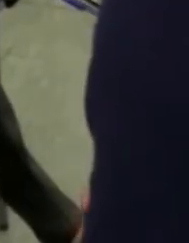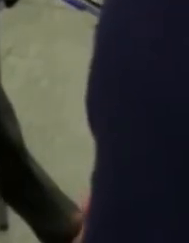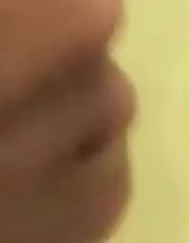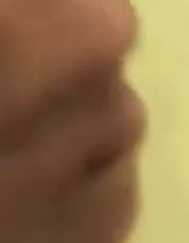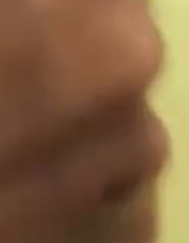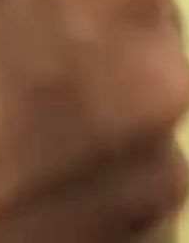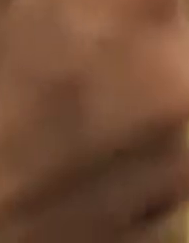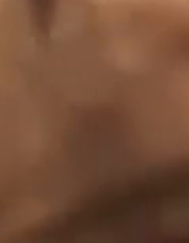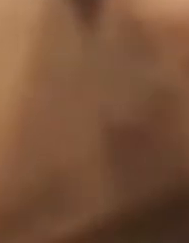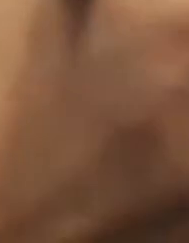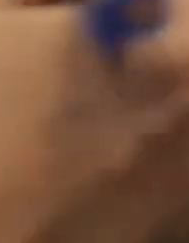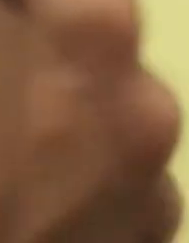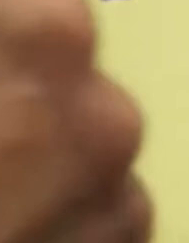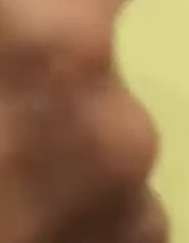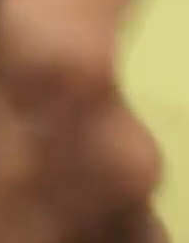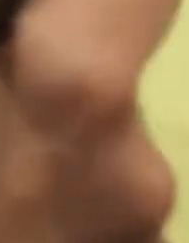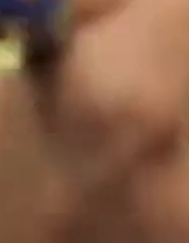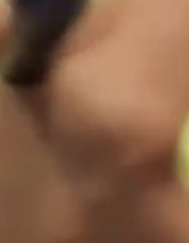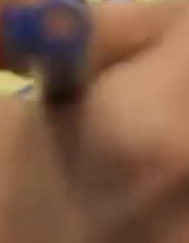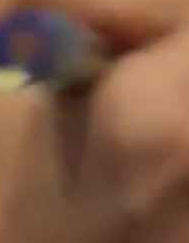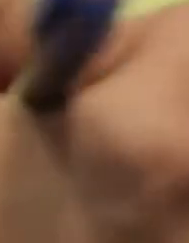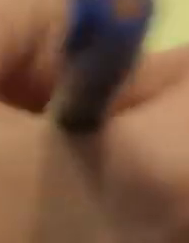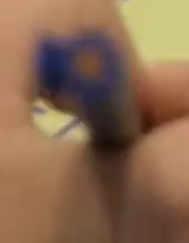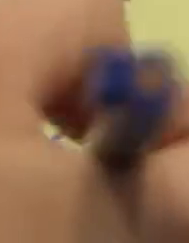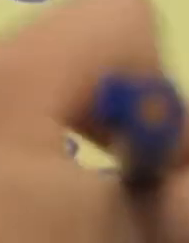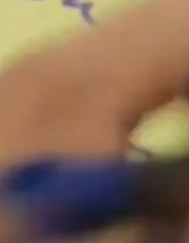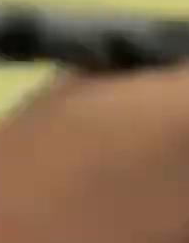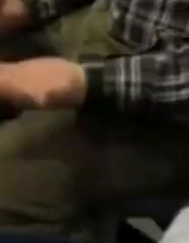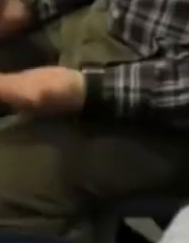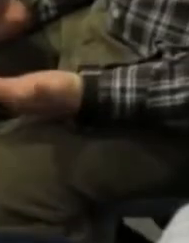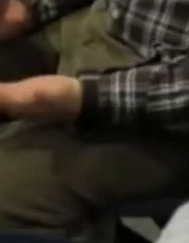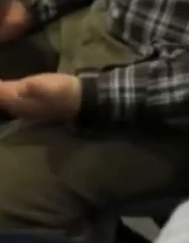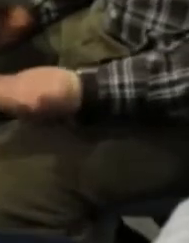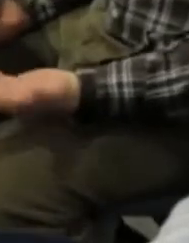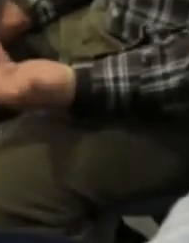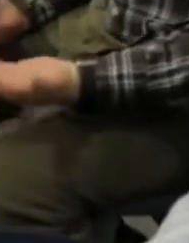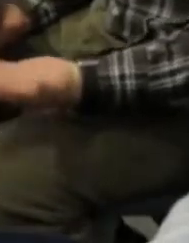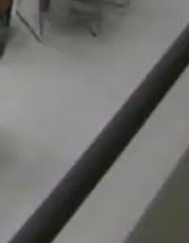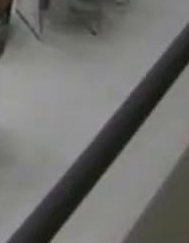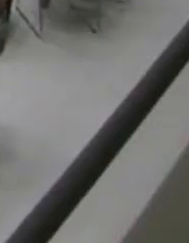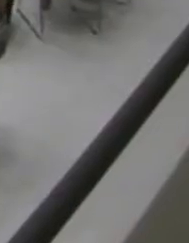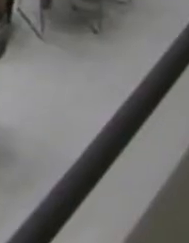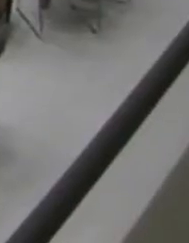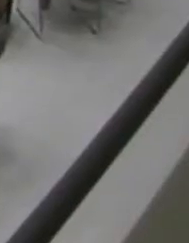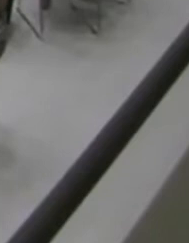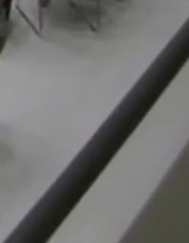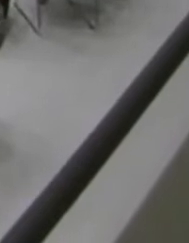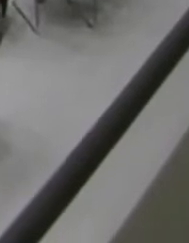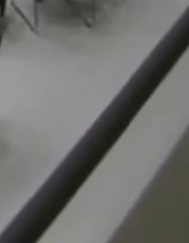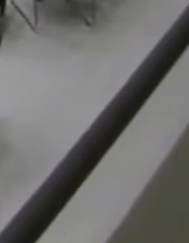diferentes opiniones, diferentes perspectivas, pues para mí esto ha sido gratitud plena.